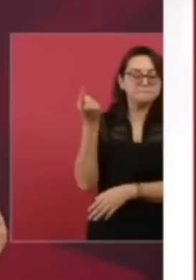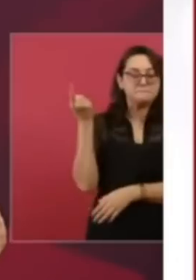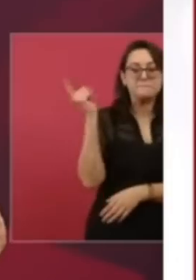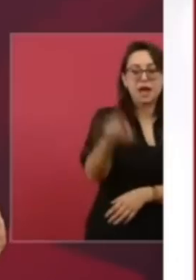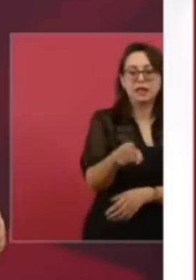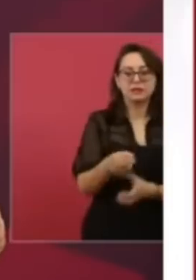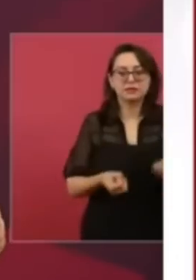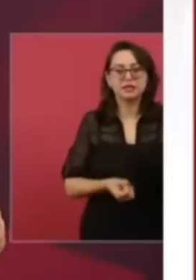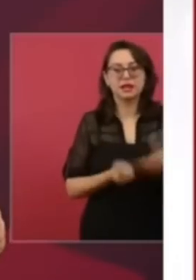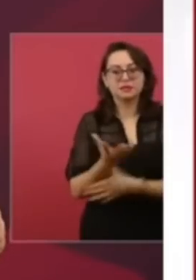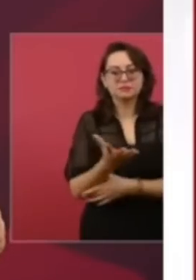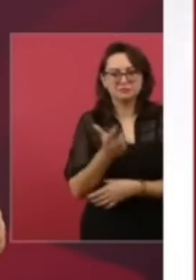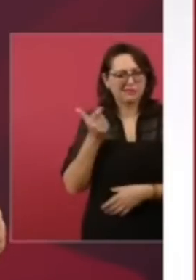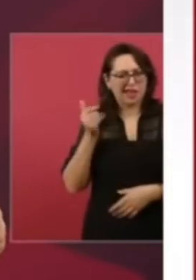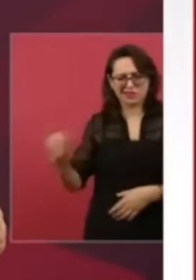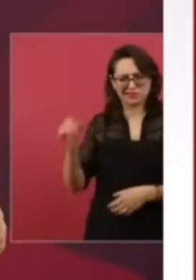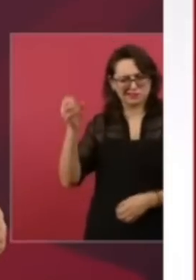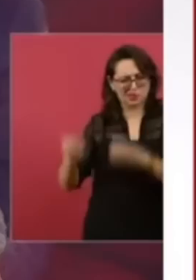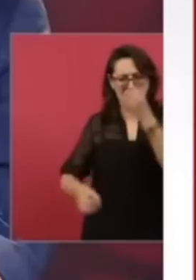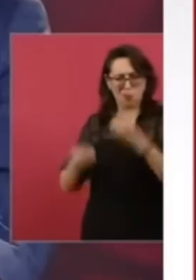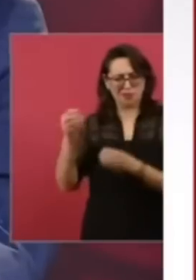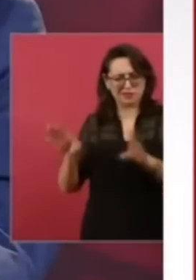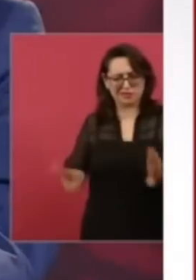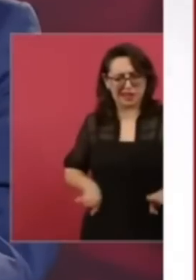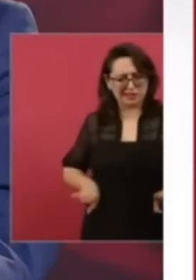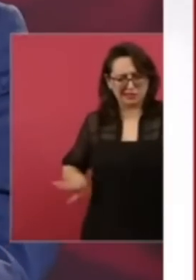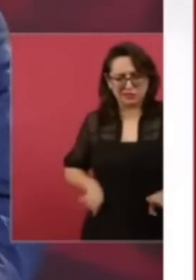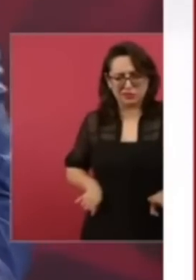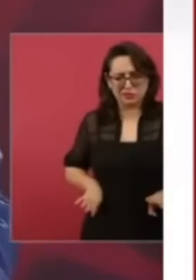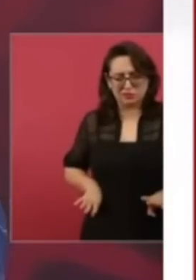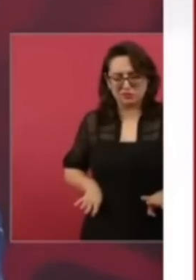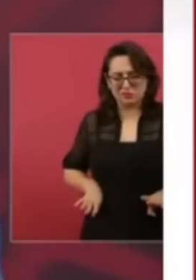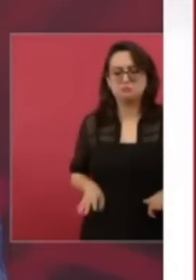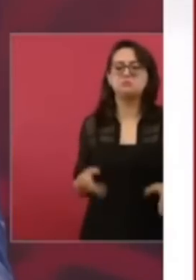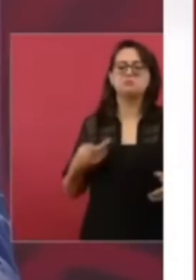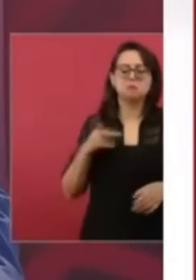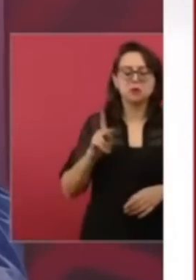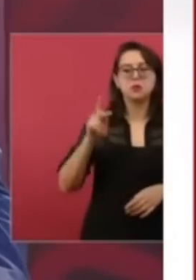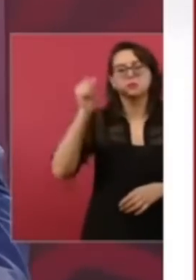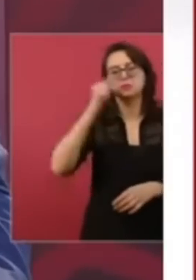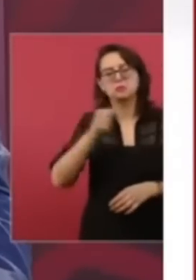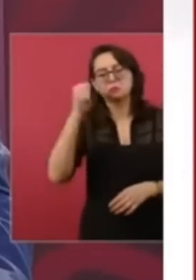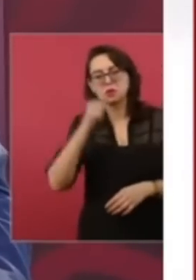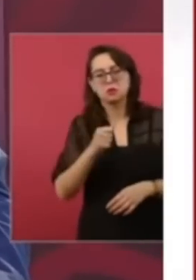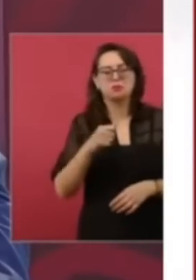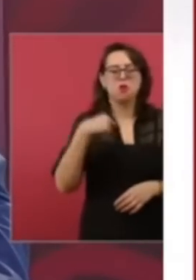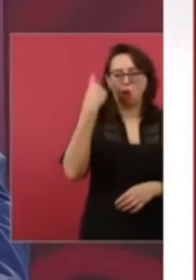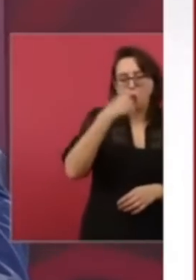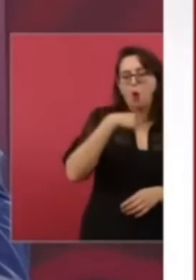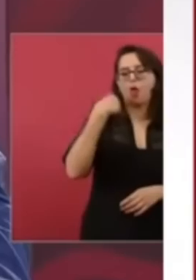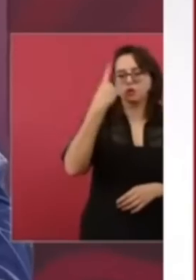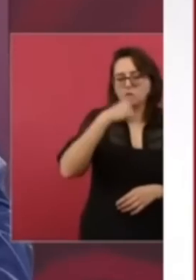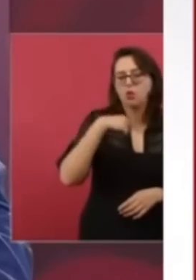nunca se había conocido un caso en donde la orden fuese dejarlo